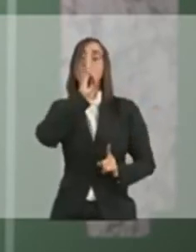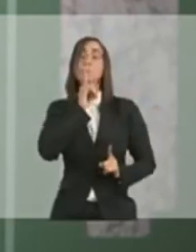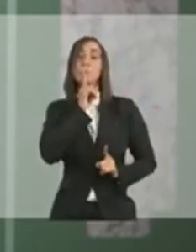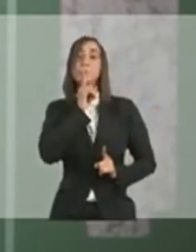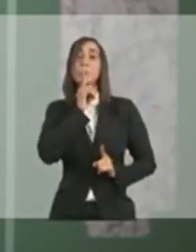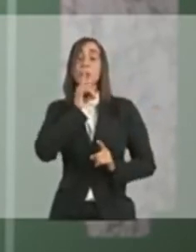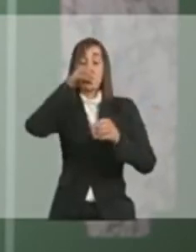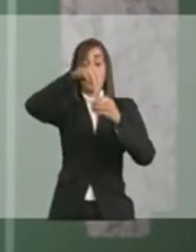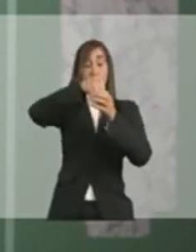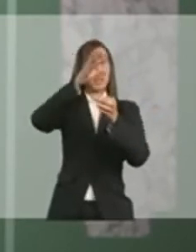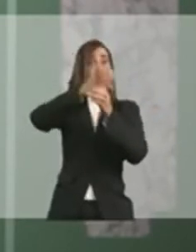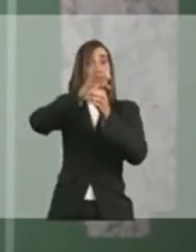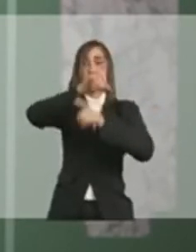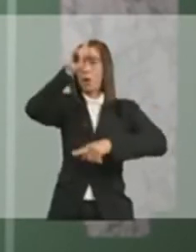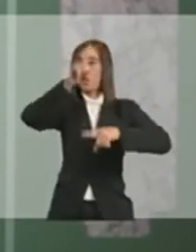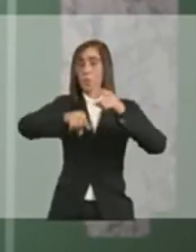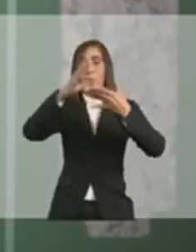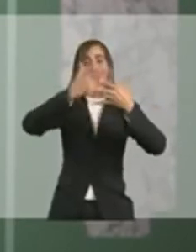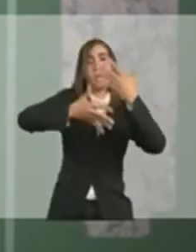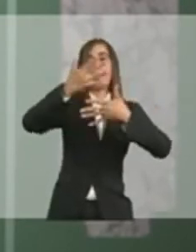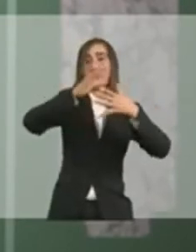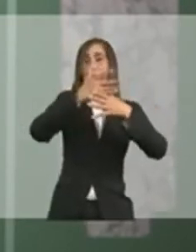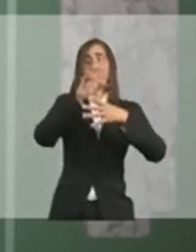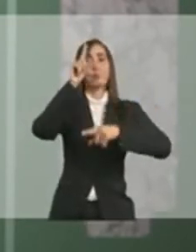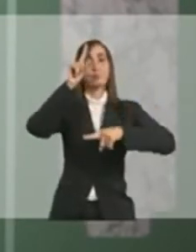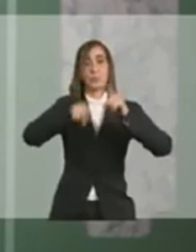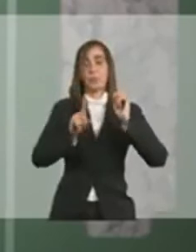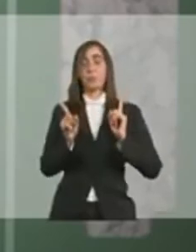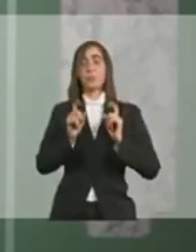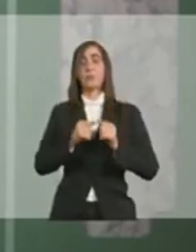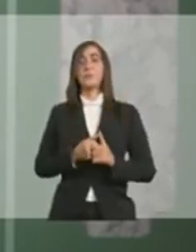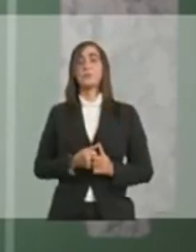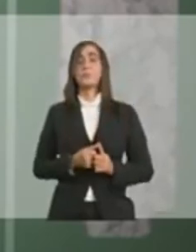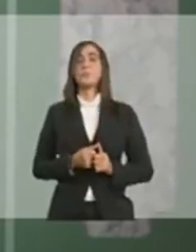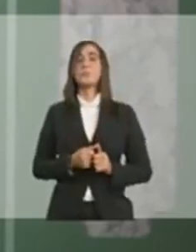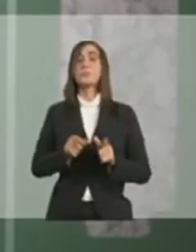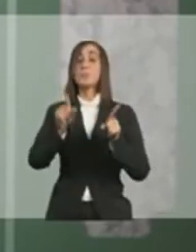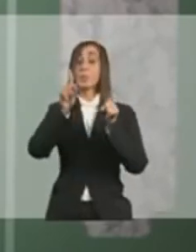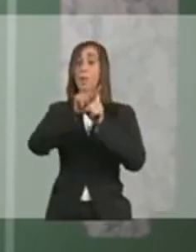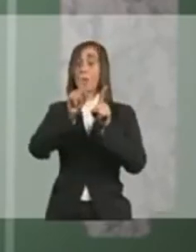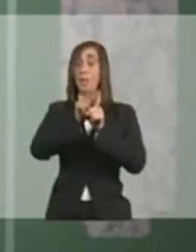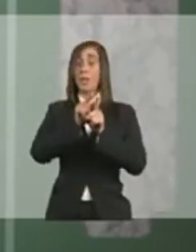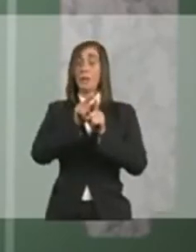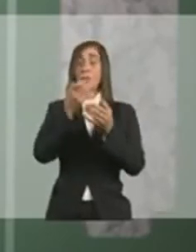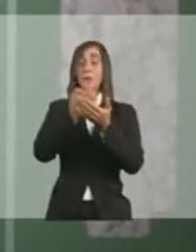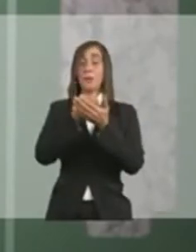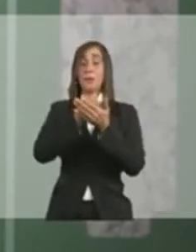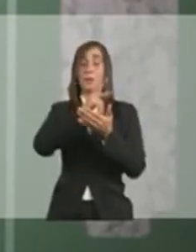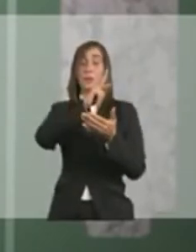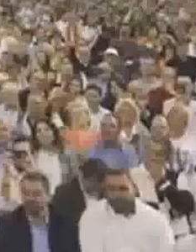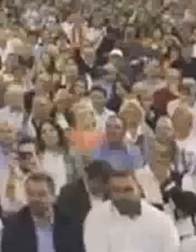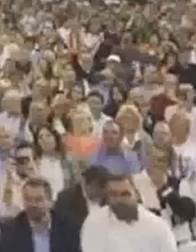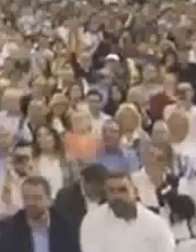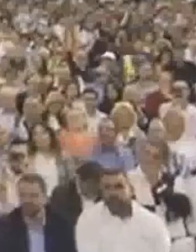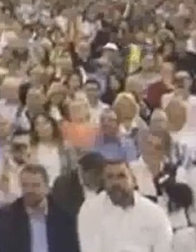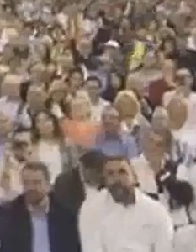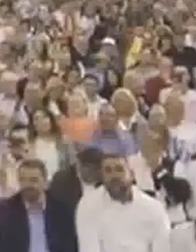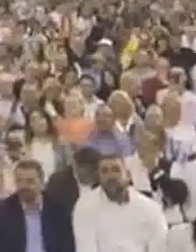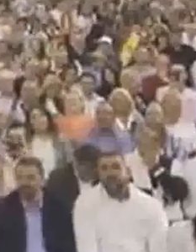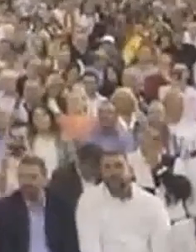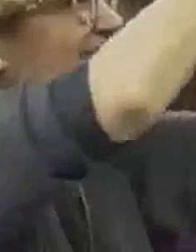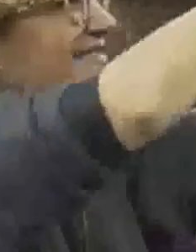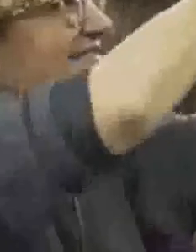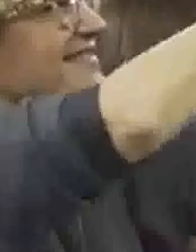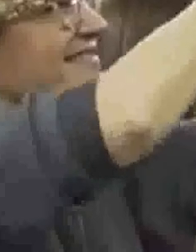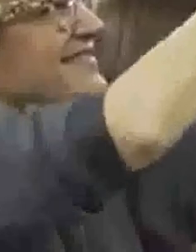mismos. La circulación de las unidades de transporte colectivo privadas se activarán en la fase siguiente. Están prohibidos